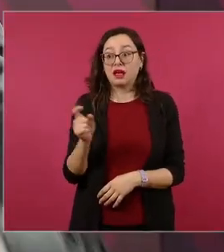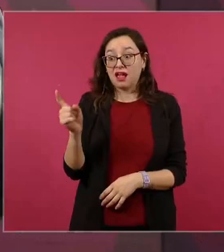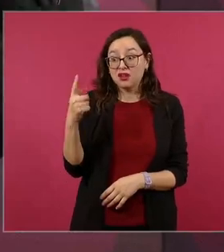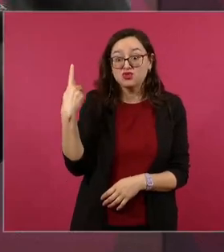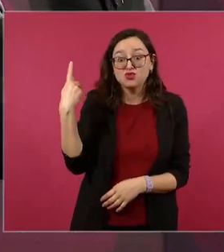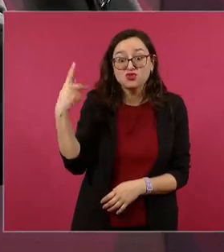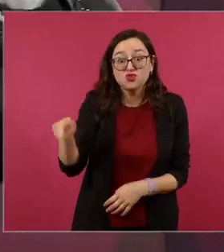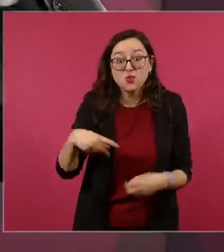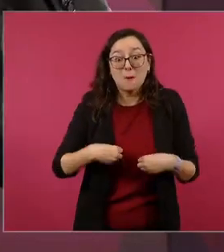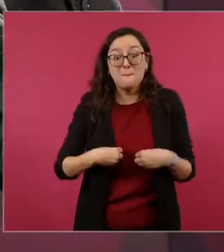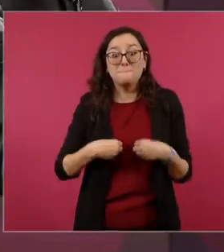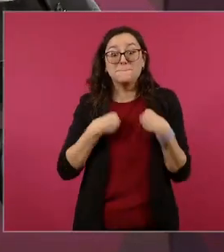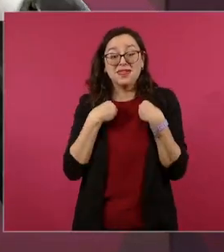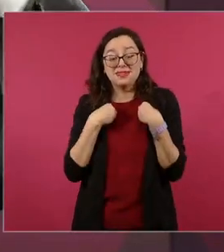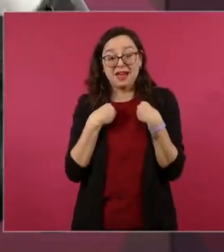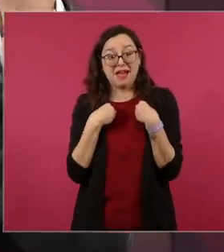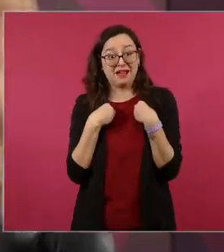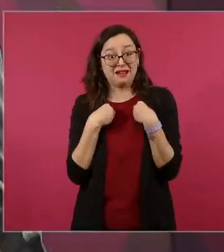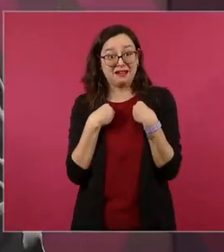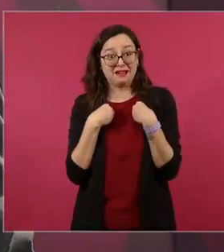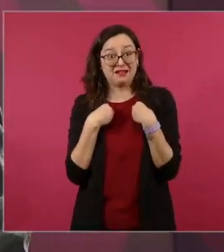De eso depende